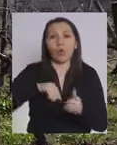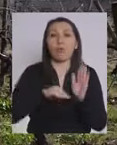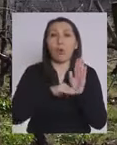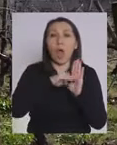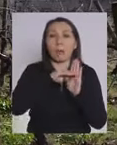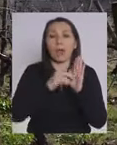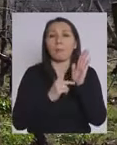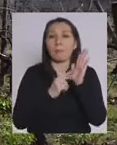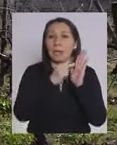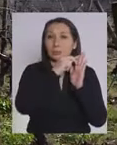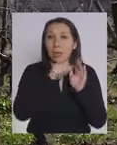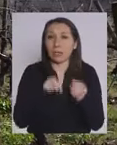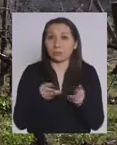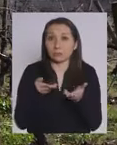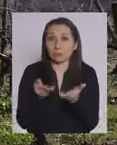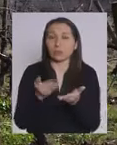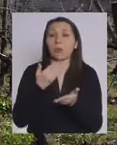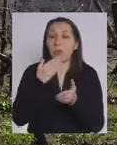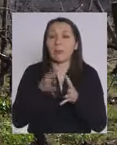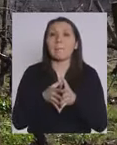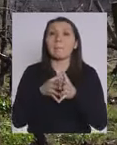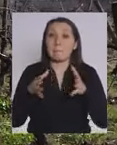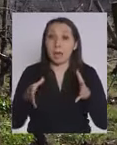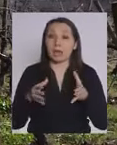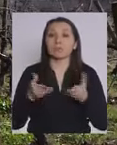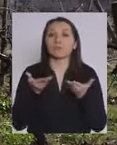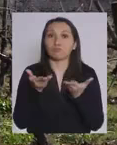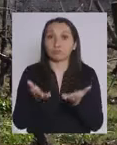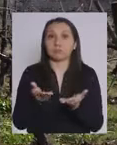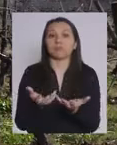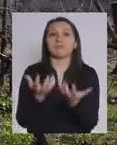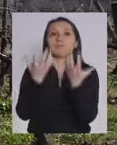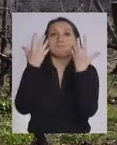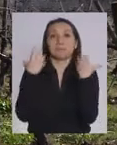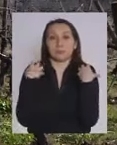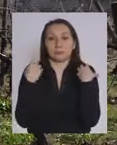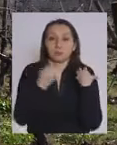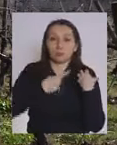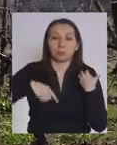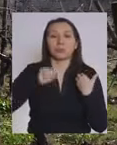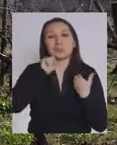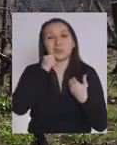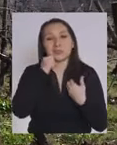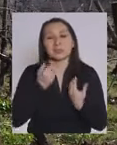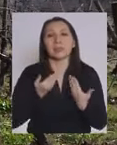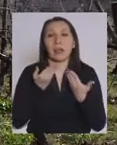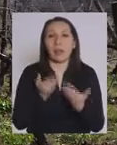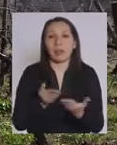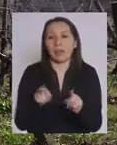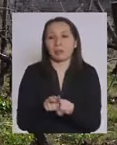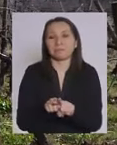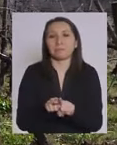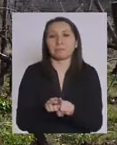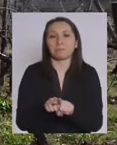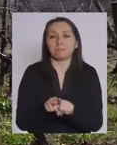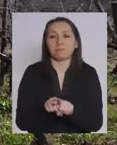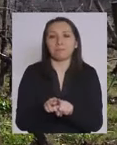de paso a paso también aumente la responsabilidad porque si nosotros aumentamos en forma